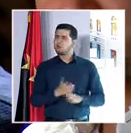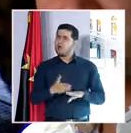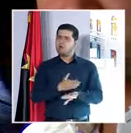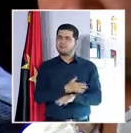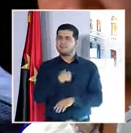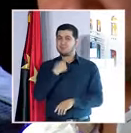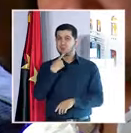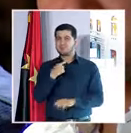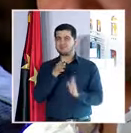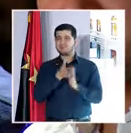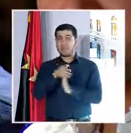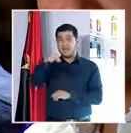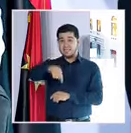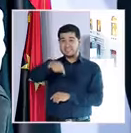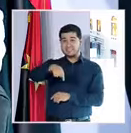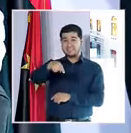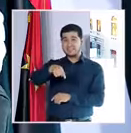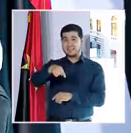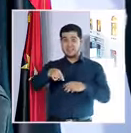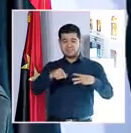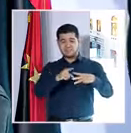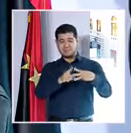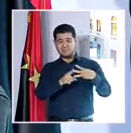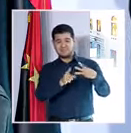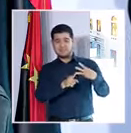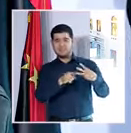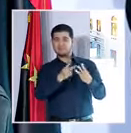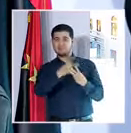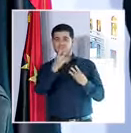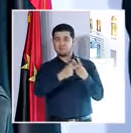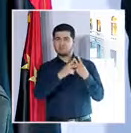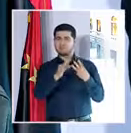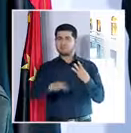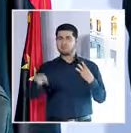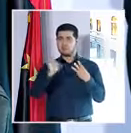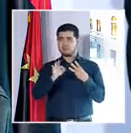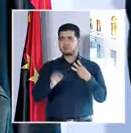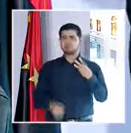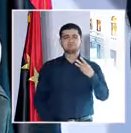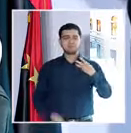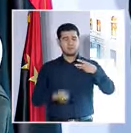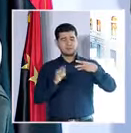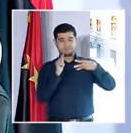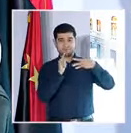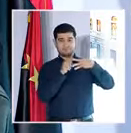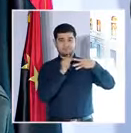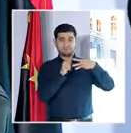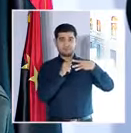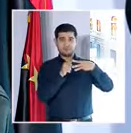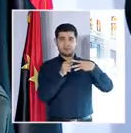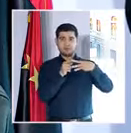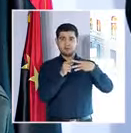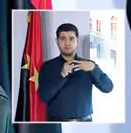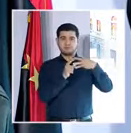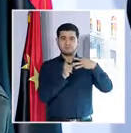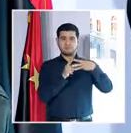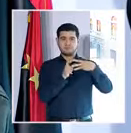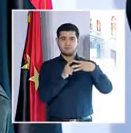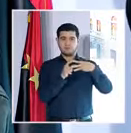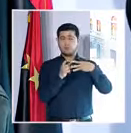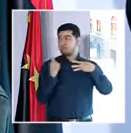hay tres proyectos estratégicos para Villa del Rosario. Uno de ellos quedará ubicado aquí a nuestras espaldas o a